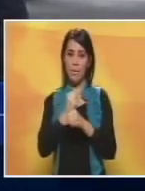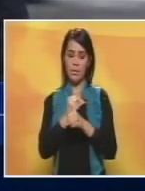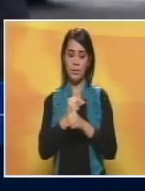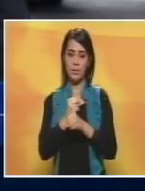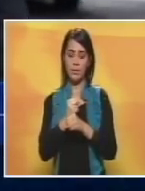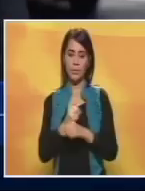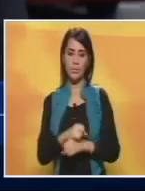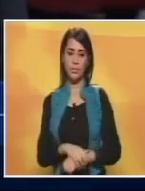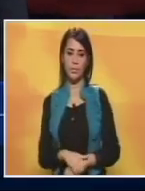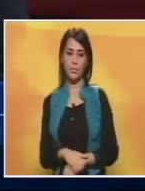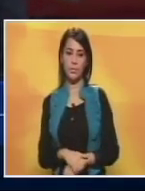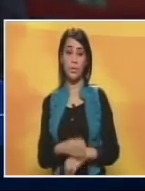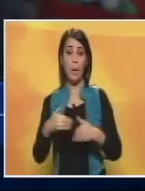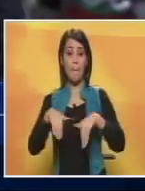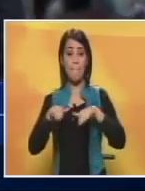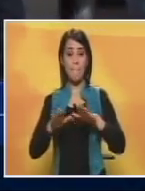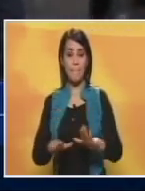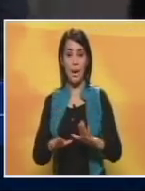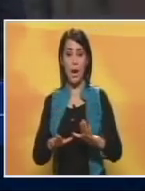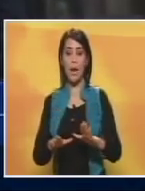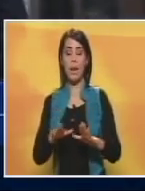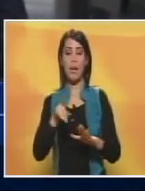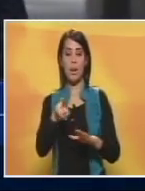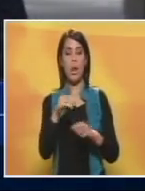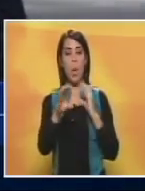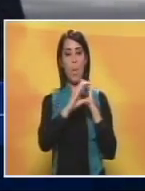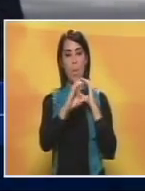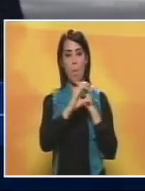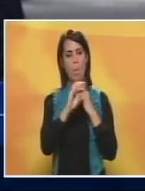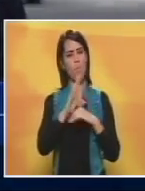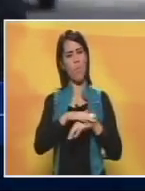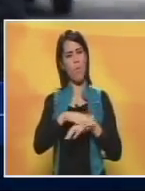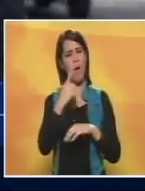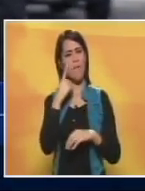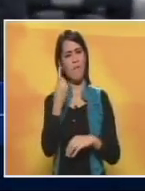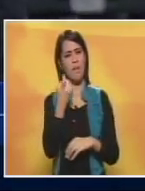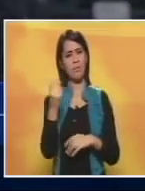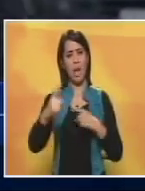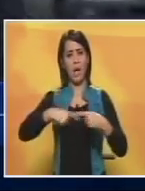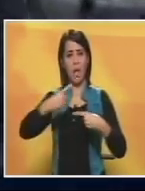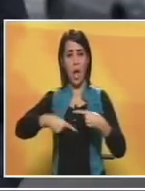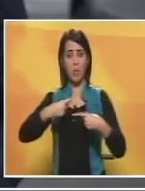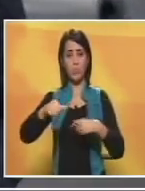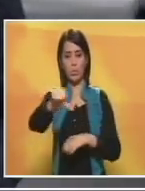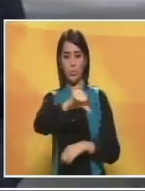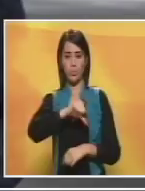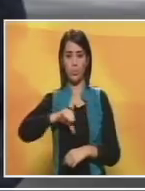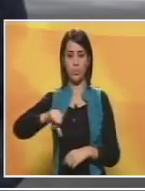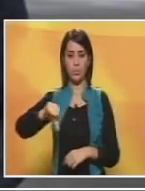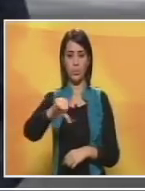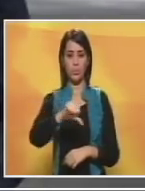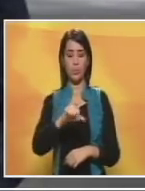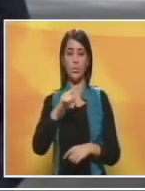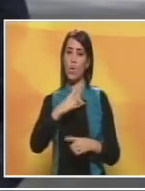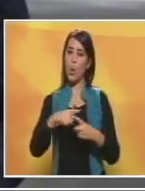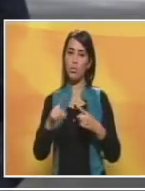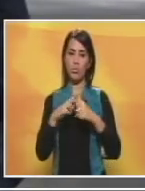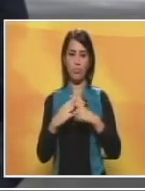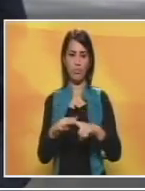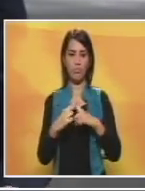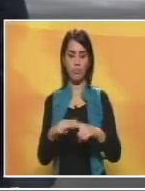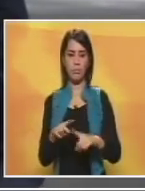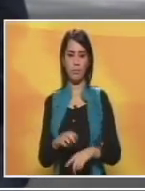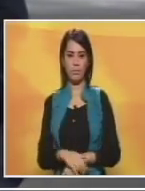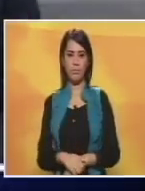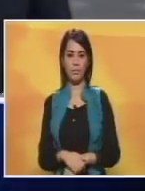No descartan una paralización técnica de estas unidades por la falta de cauchos, lubricantes y repuestos.